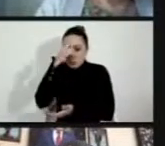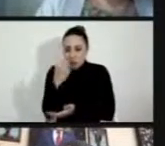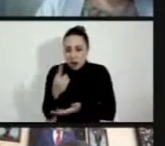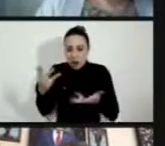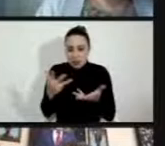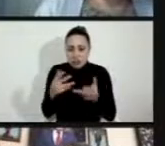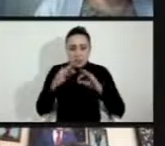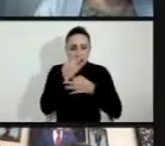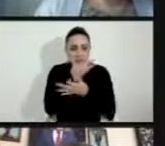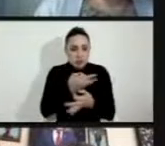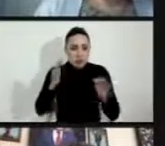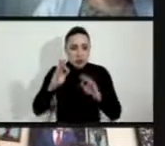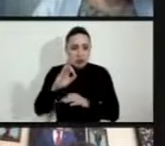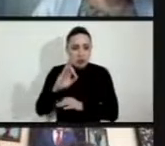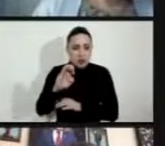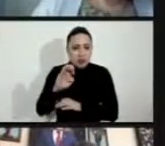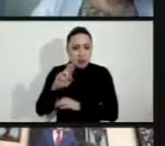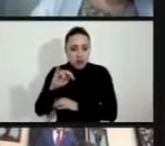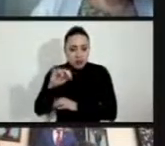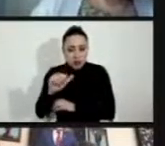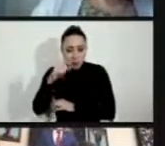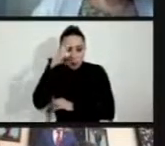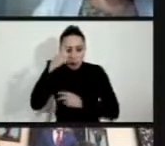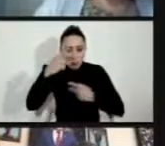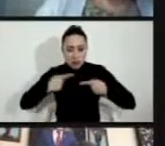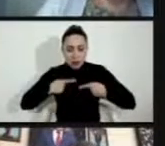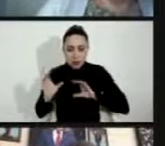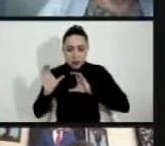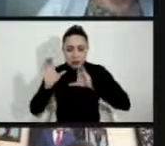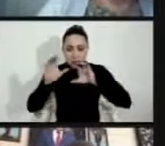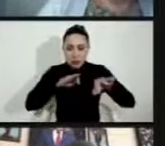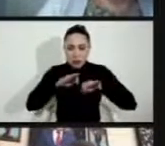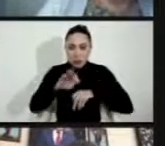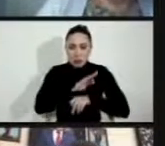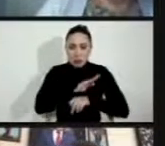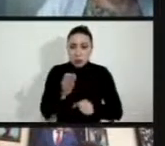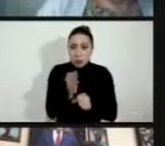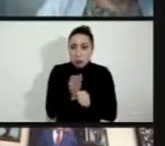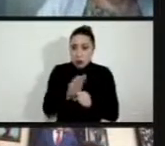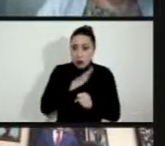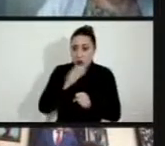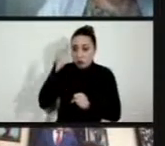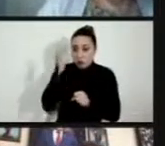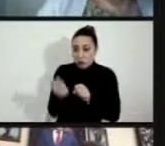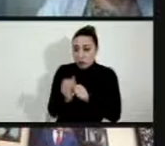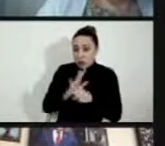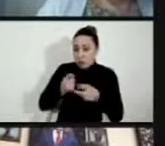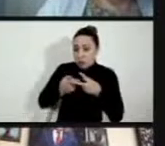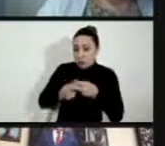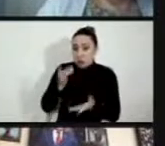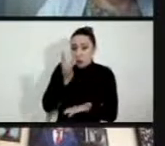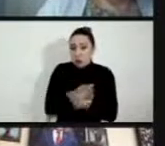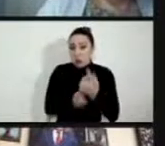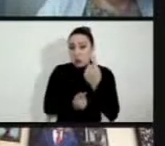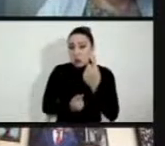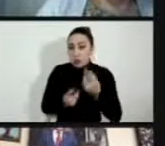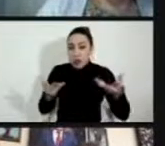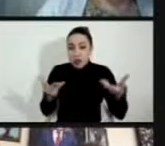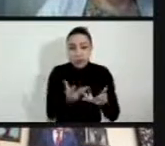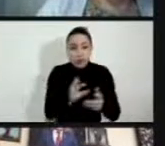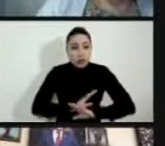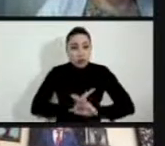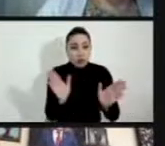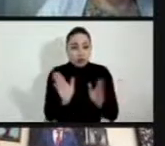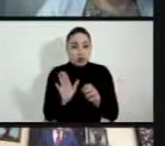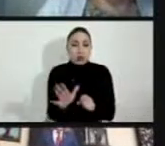ferias, toda vez que desde la pandemia ha hecho solamente una. Entonces, en lugar de analizar la posibilidad, pues debería